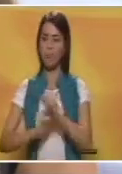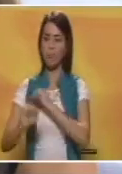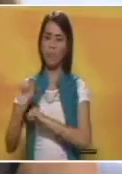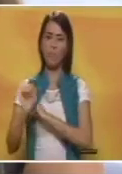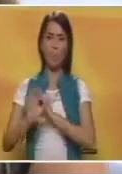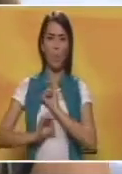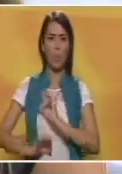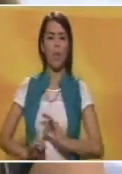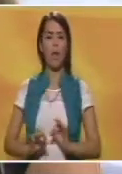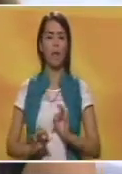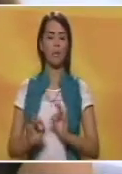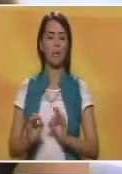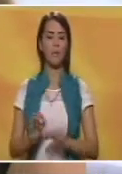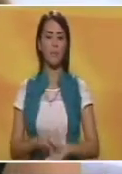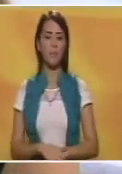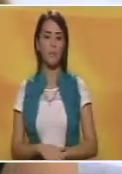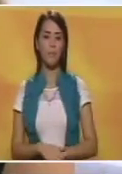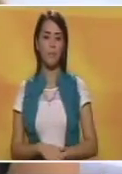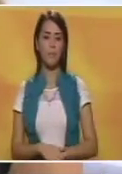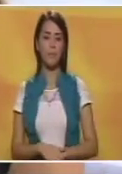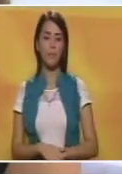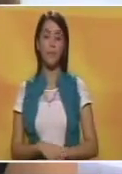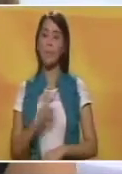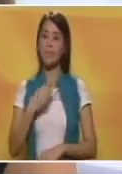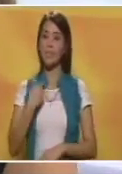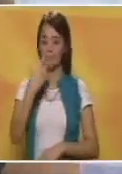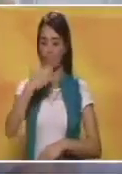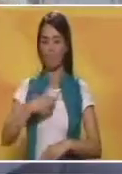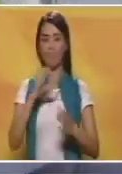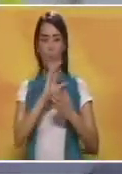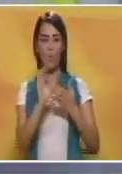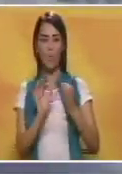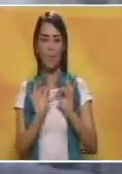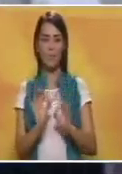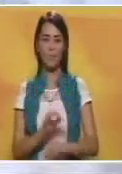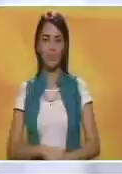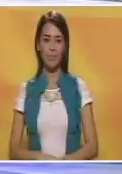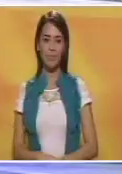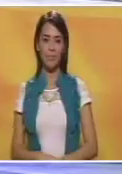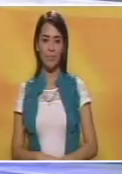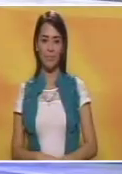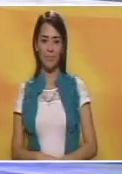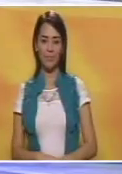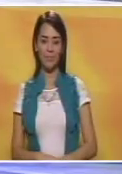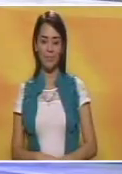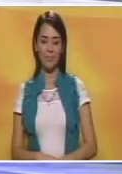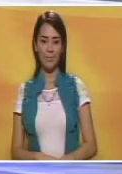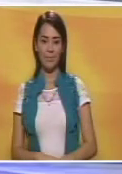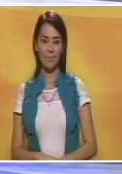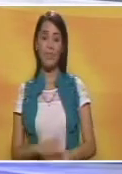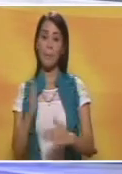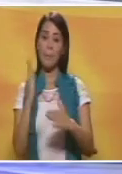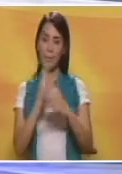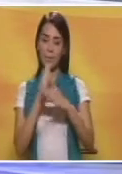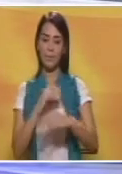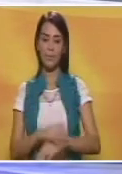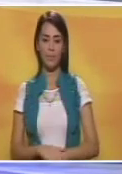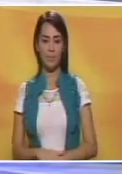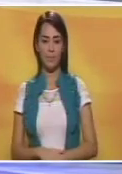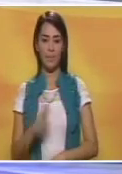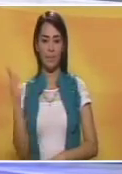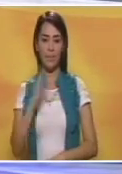tela entonces en todas estas cosas las que las que nos caracterizan como marca pero un momento hacer una breve pausa